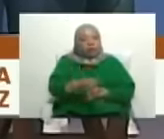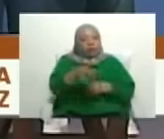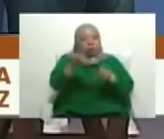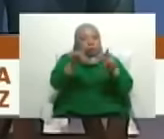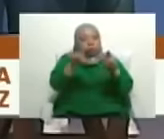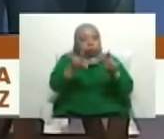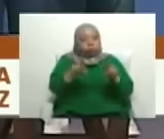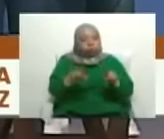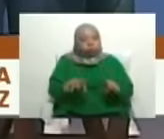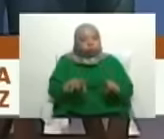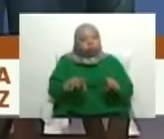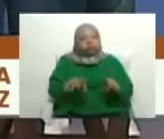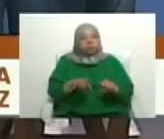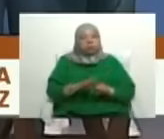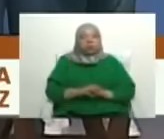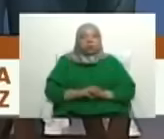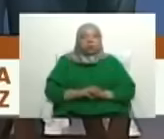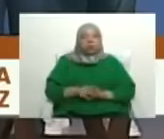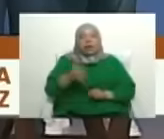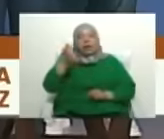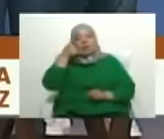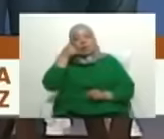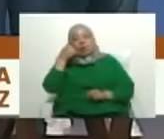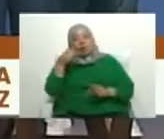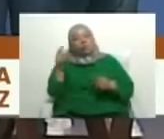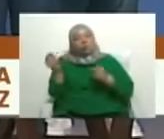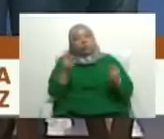de celulares que han hablado